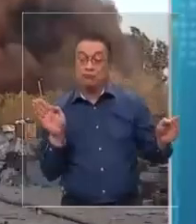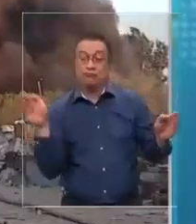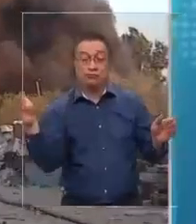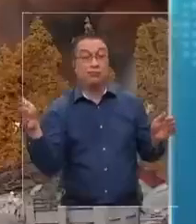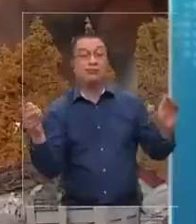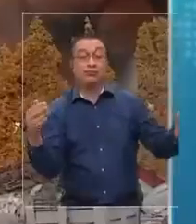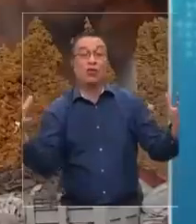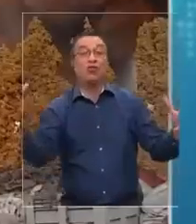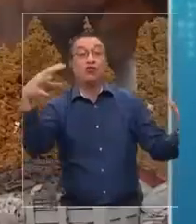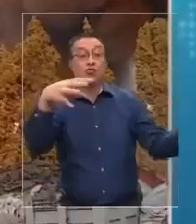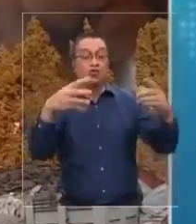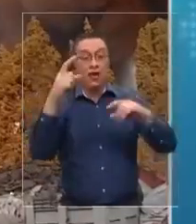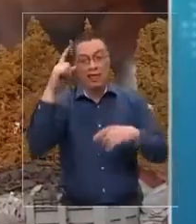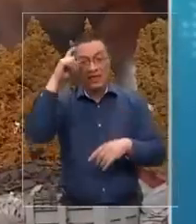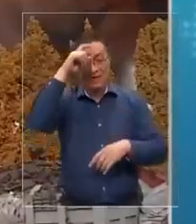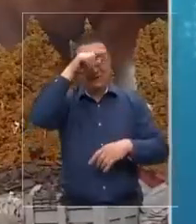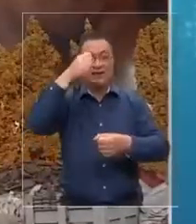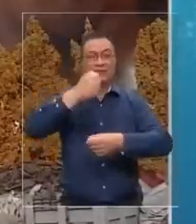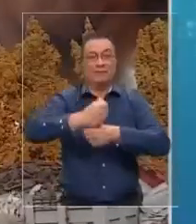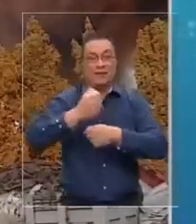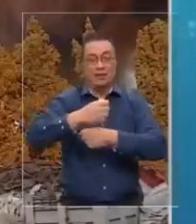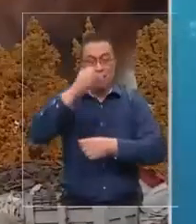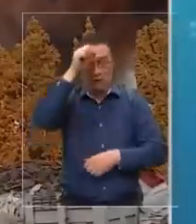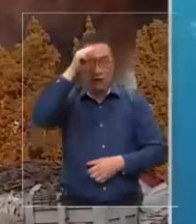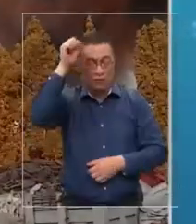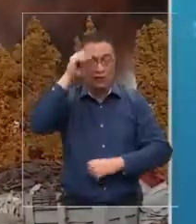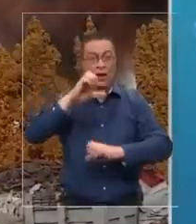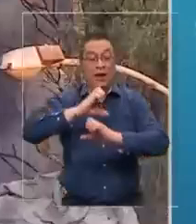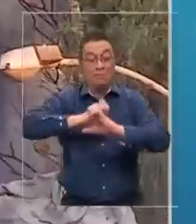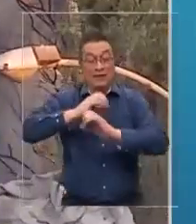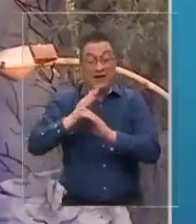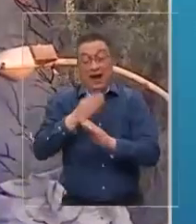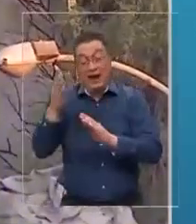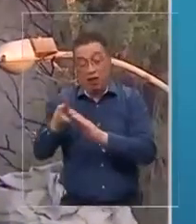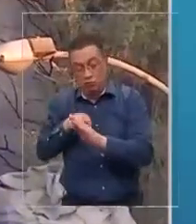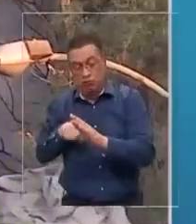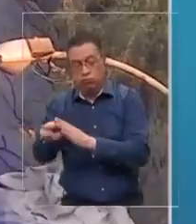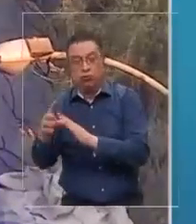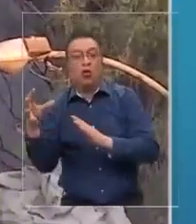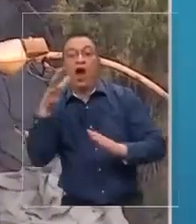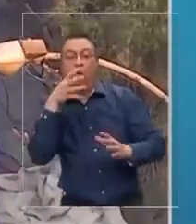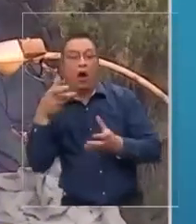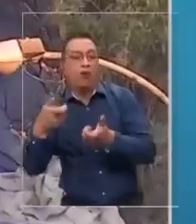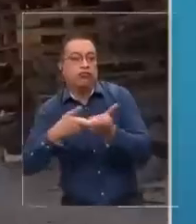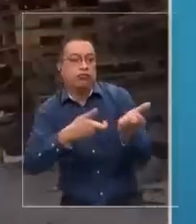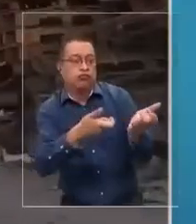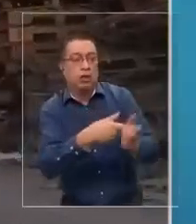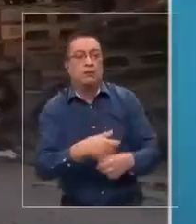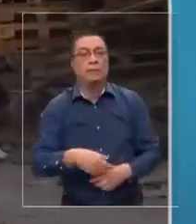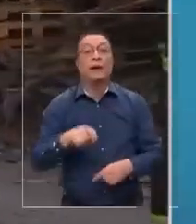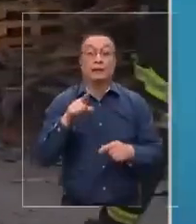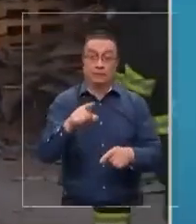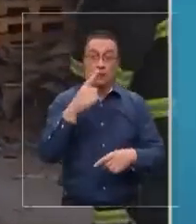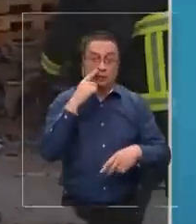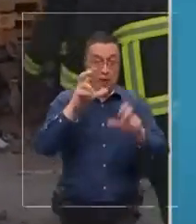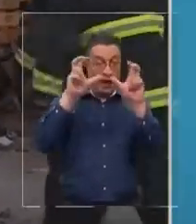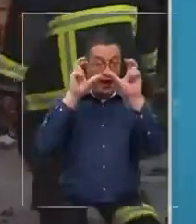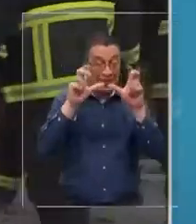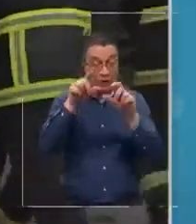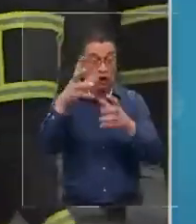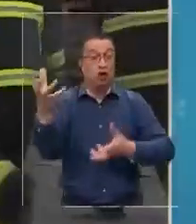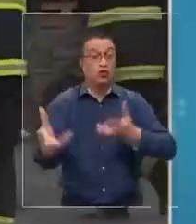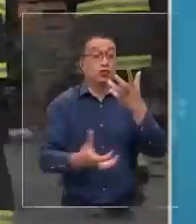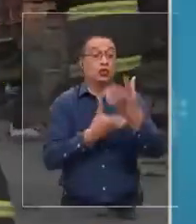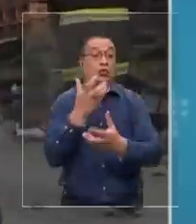interior, hace bien dificultoso el trabajo de bomberos que hasta ahora continúa combatiendo las llamas. Bueno, Benjamín, vamos a estar atentos a este